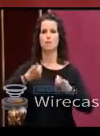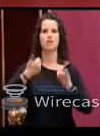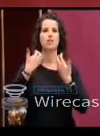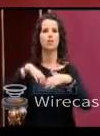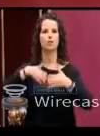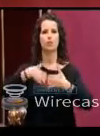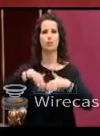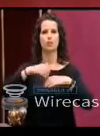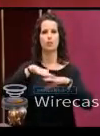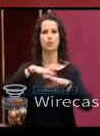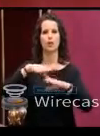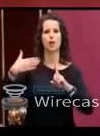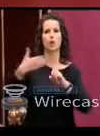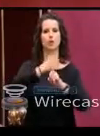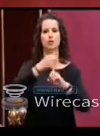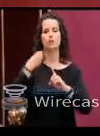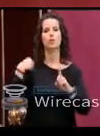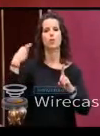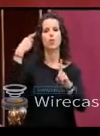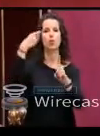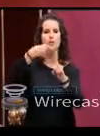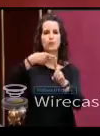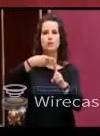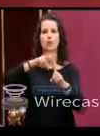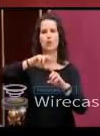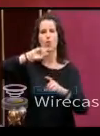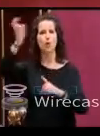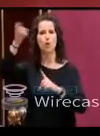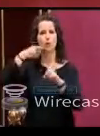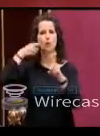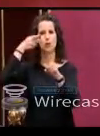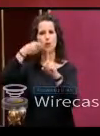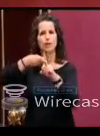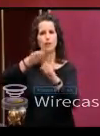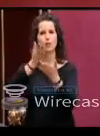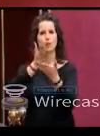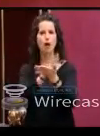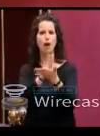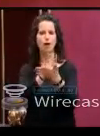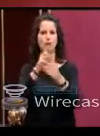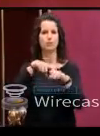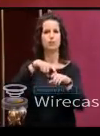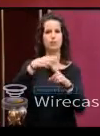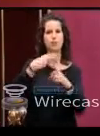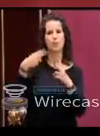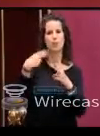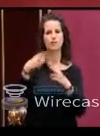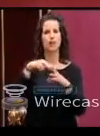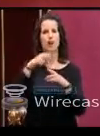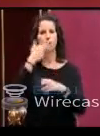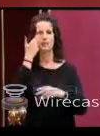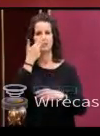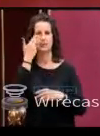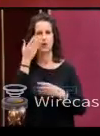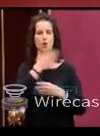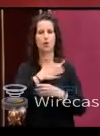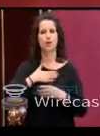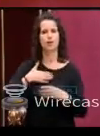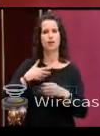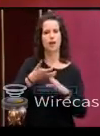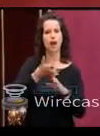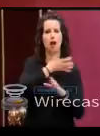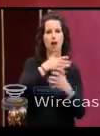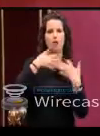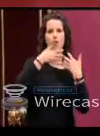como digo, para conseguir este objetivo y no ninguno otro de carácter partidista, interesado o que pretenda remover luchas